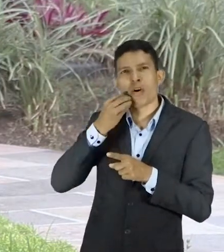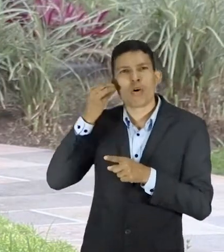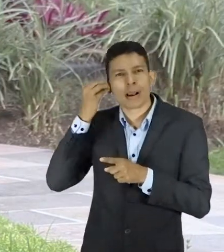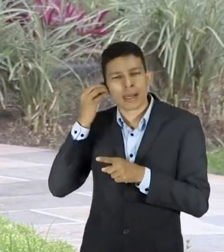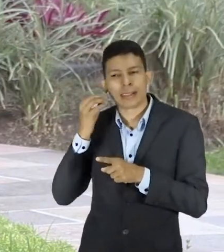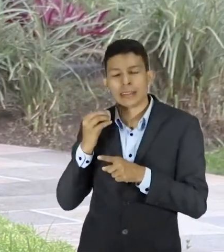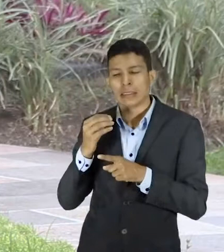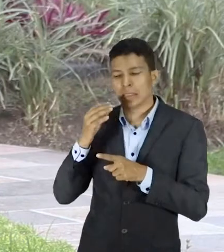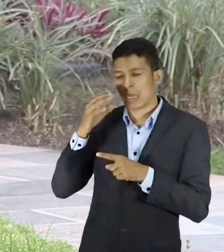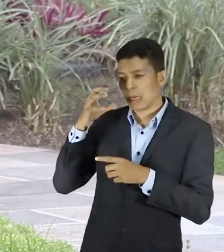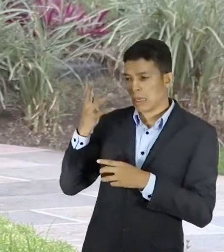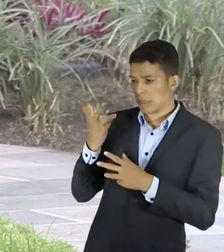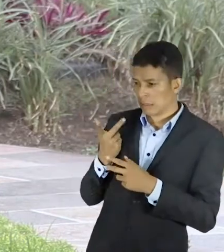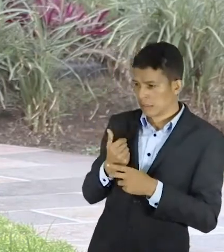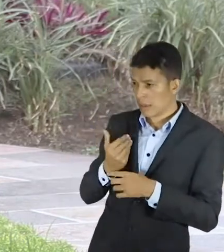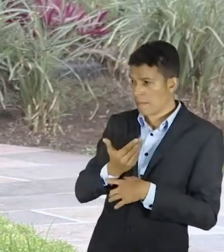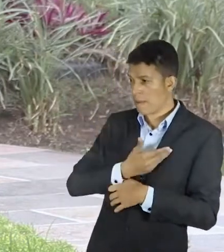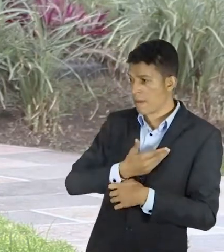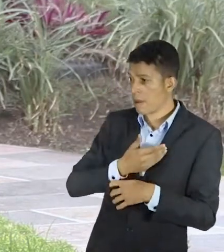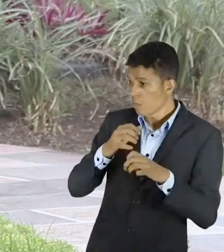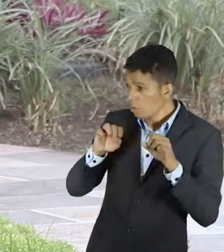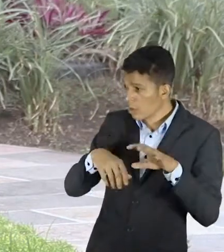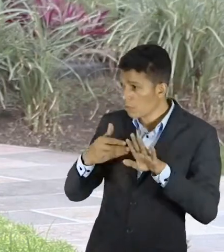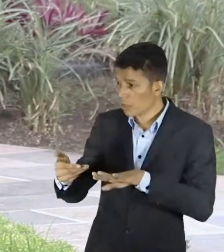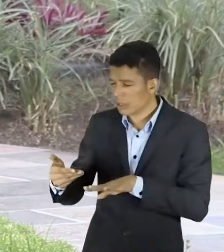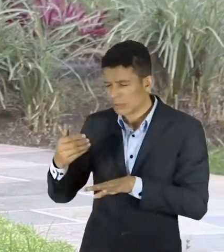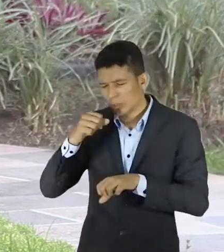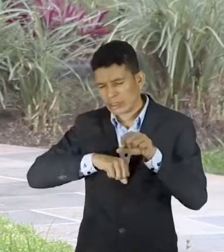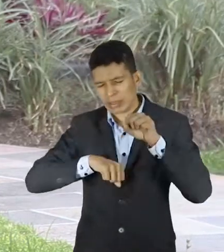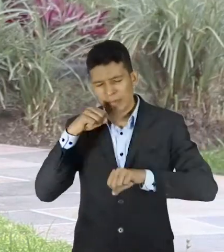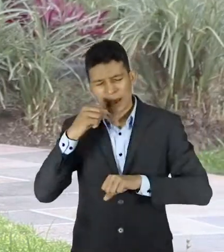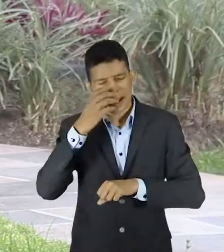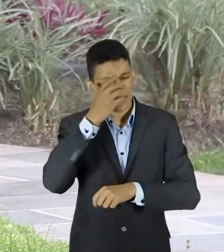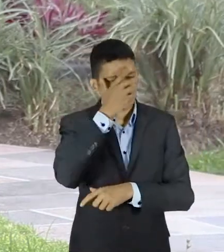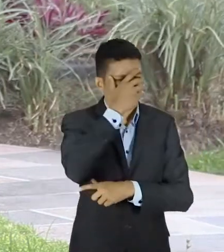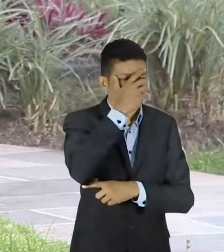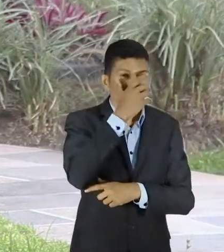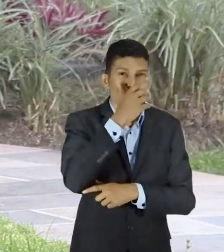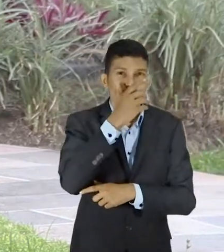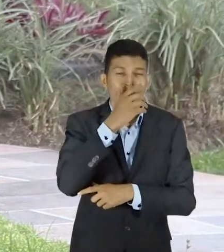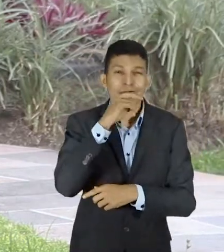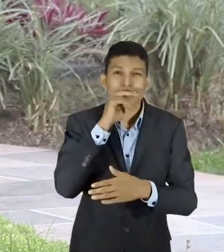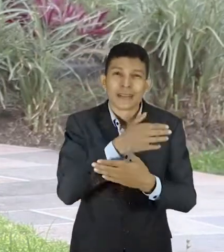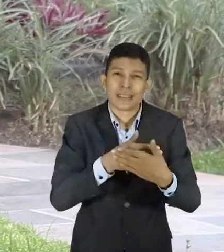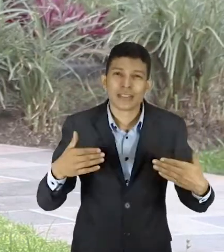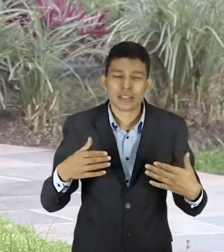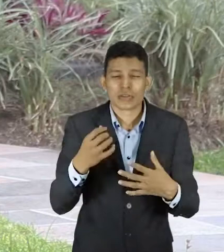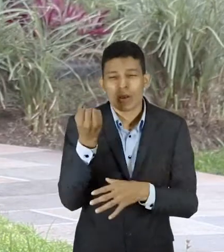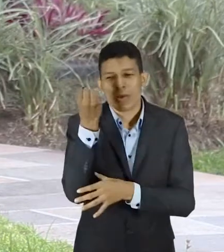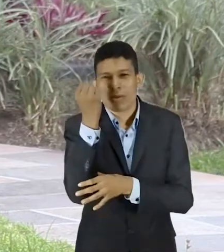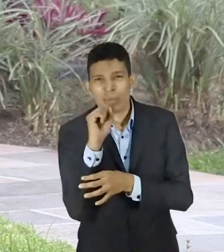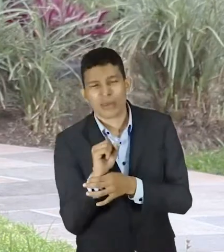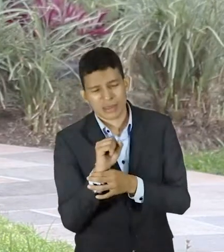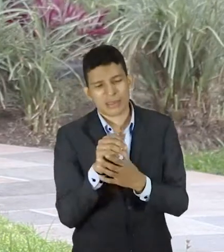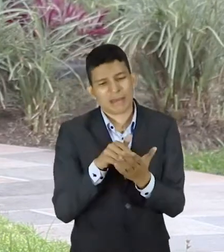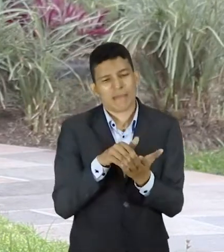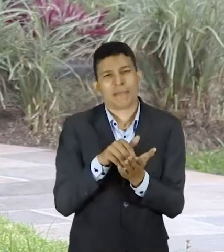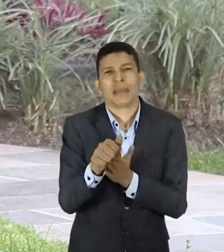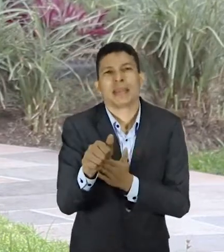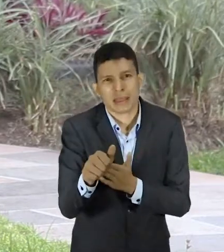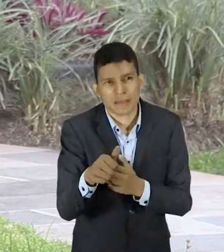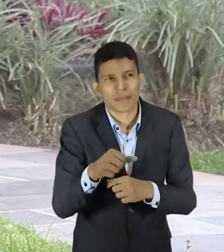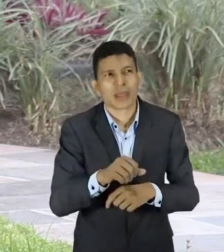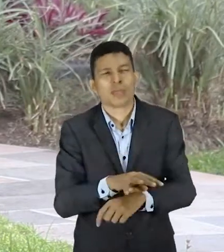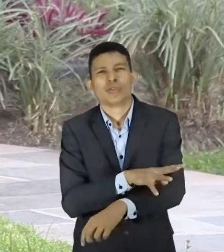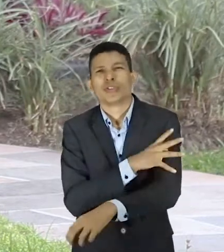mamá pues de pronto puede hasta morir, pues los niños se derrumban a nivel